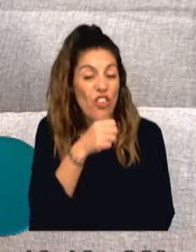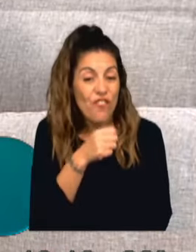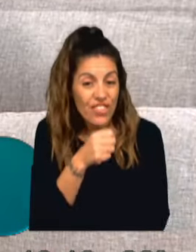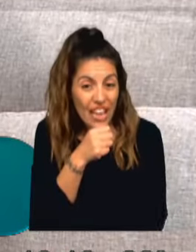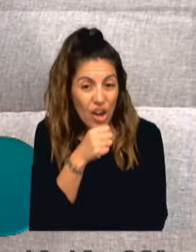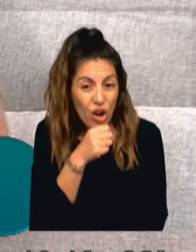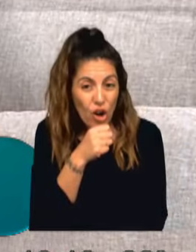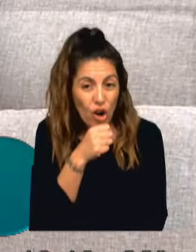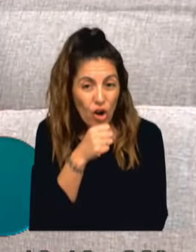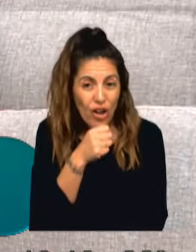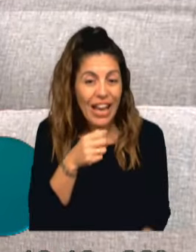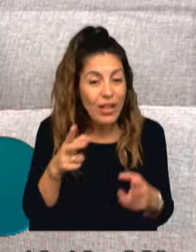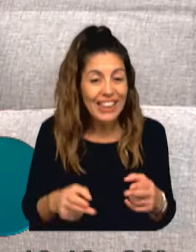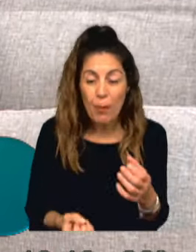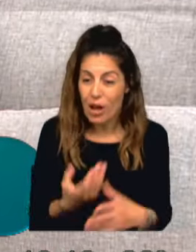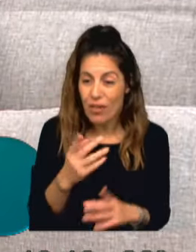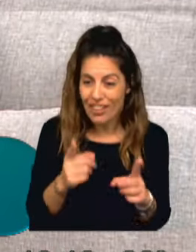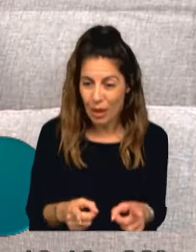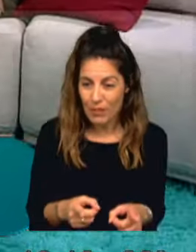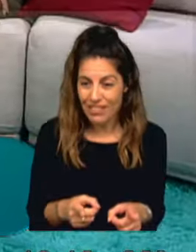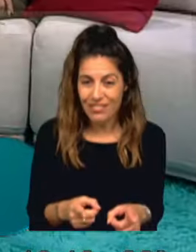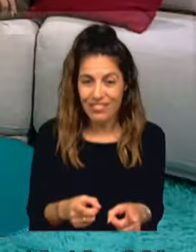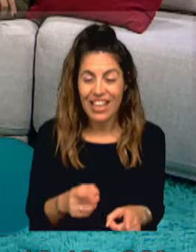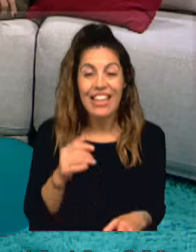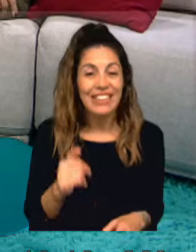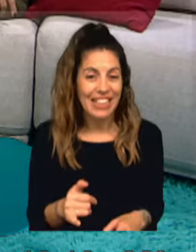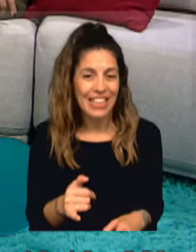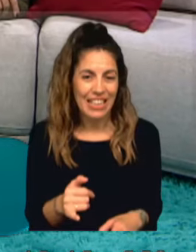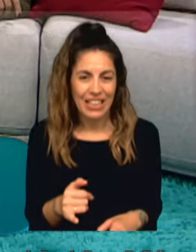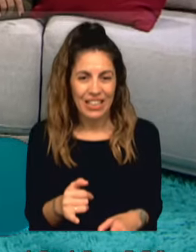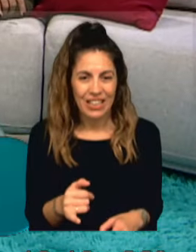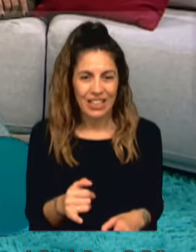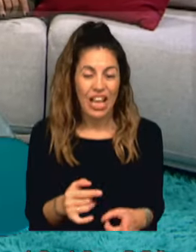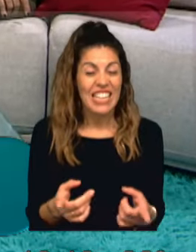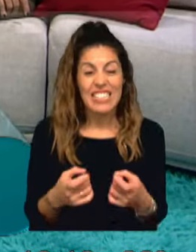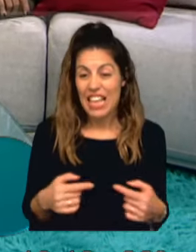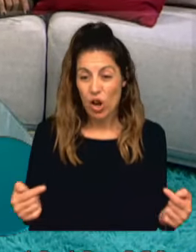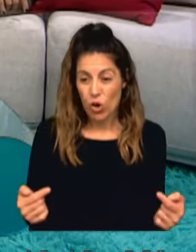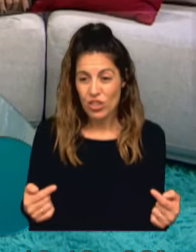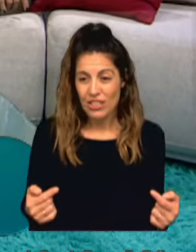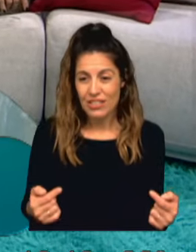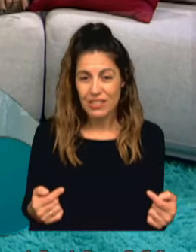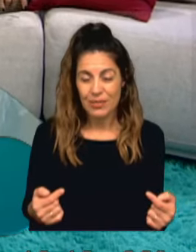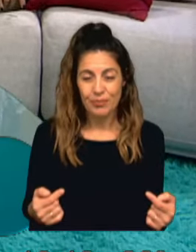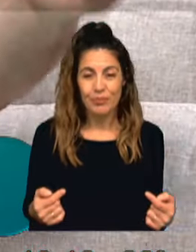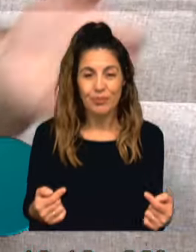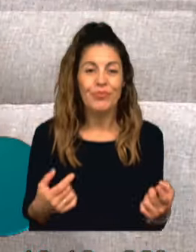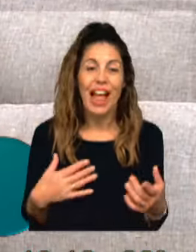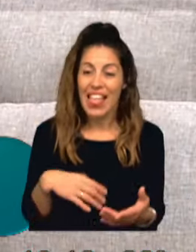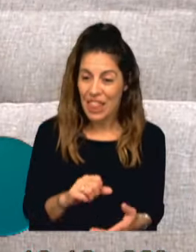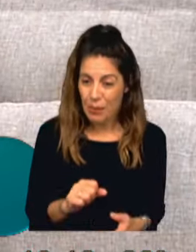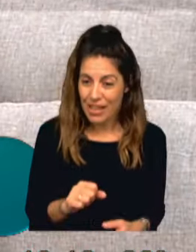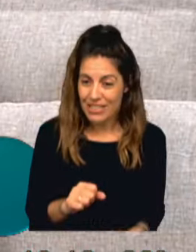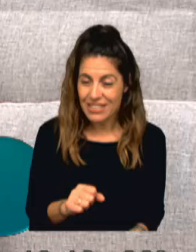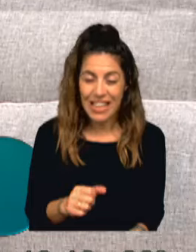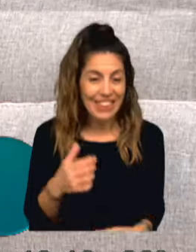está veterano entra a una etapa nueva también de que también tiene su su tiene su necesidades igual que cuando es chor además de los de